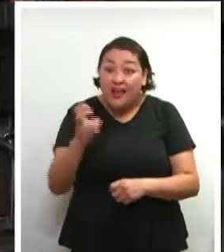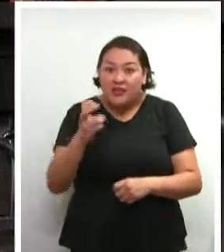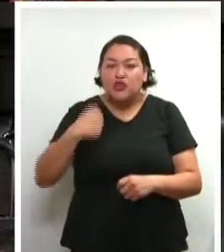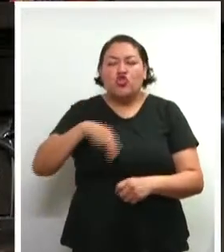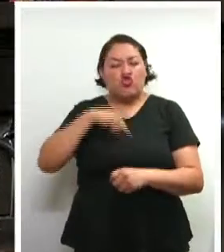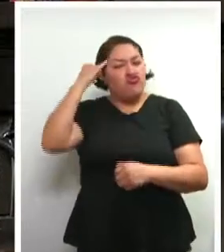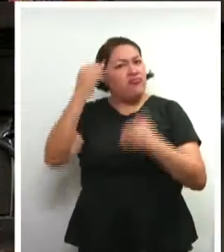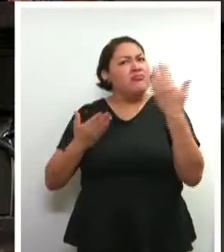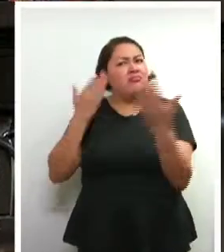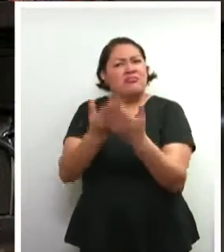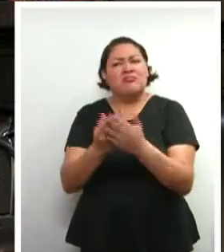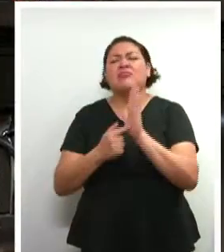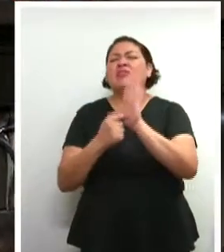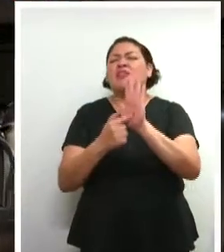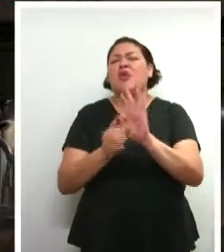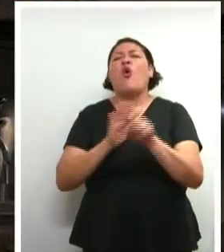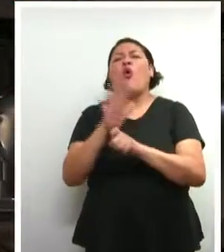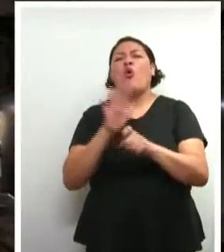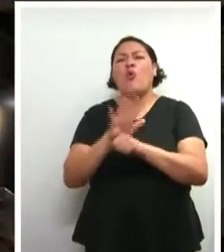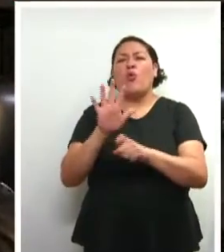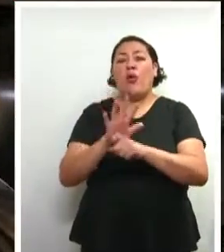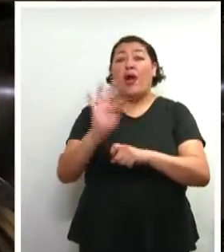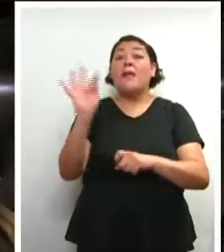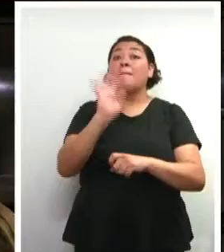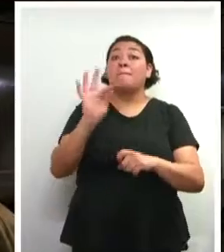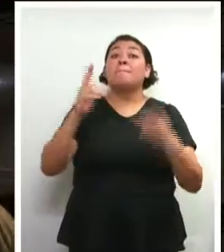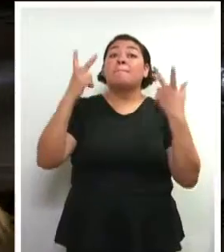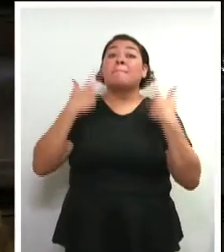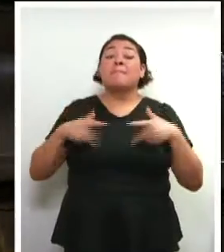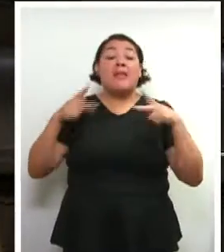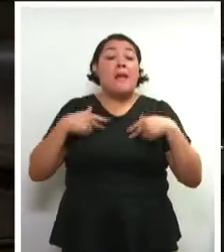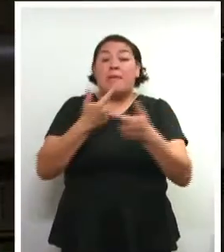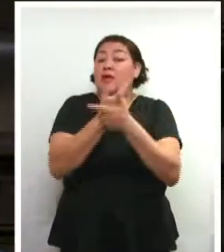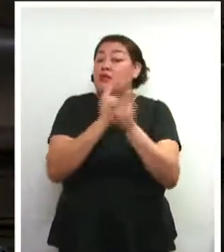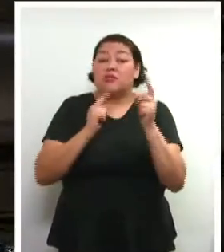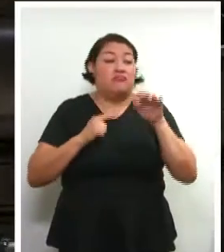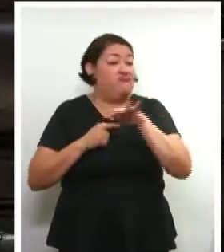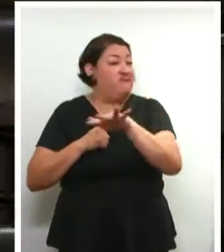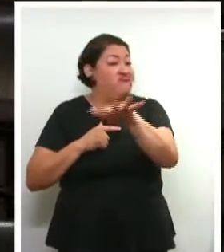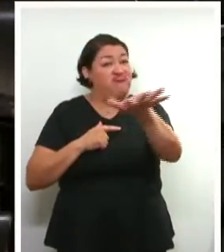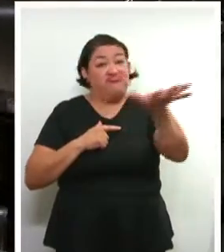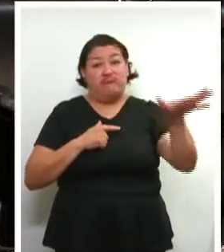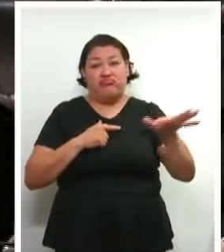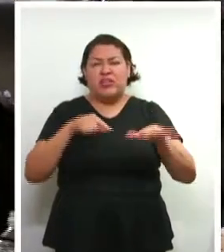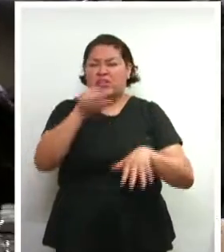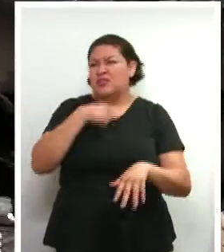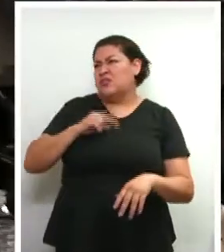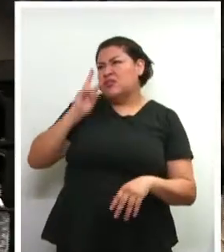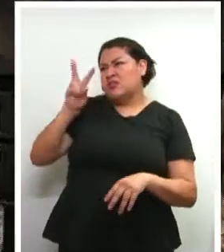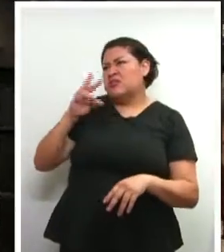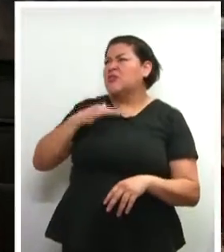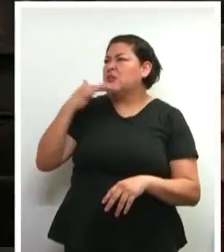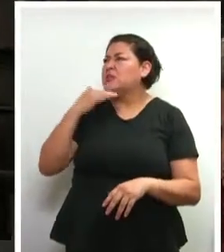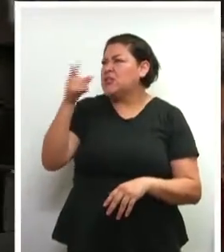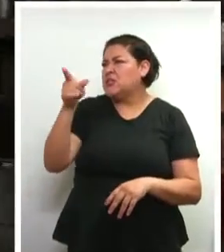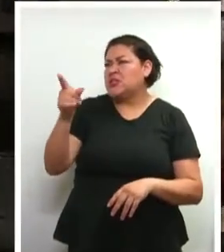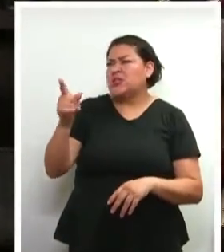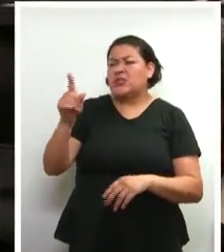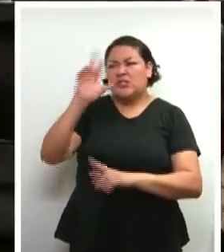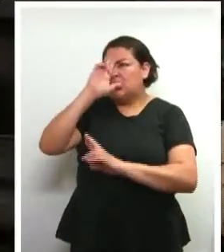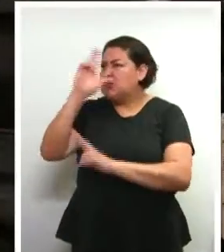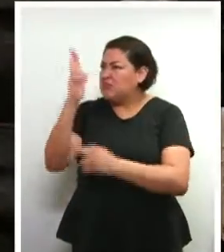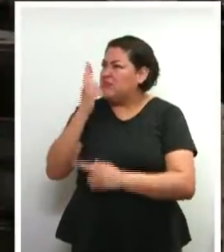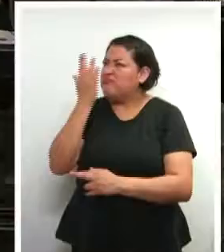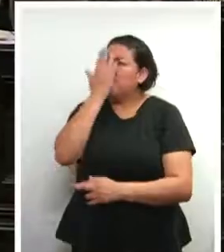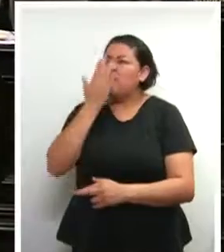iniciativa que propongo le da la posibilidad a cualquier ciudadano que crea que se ha violado esta garantía,